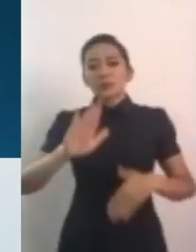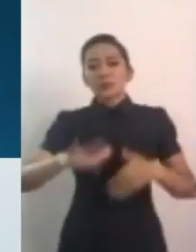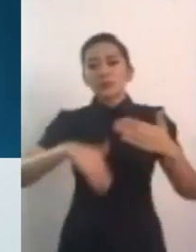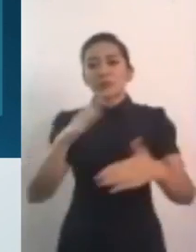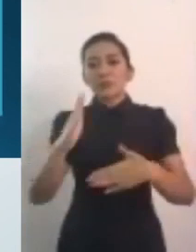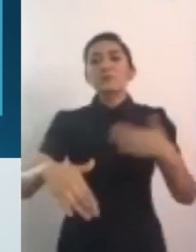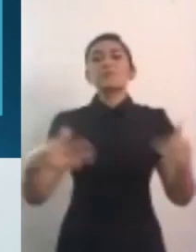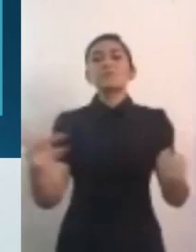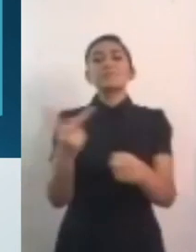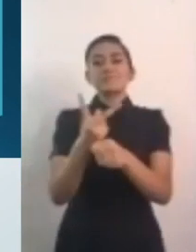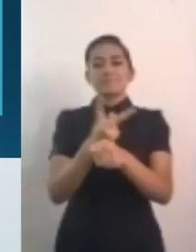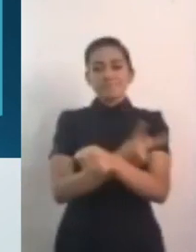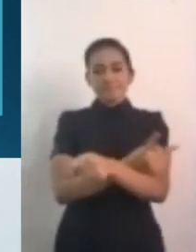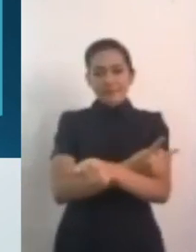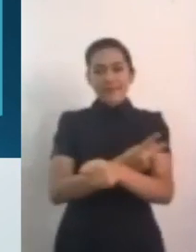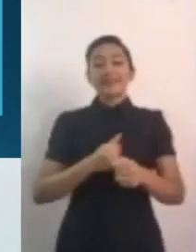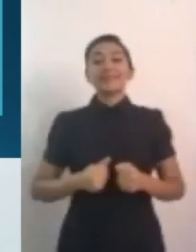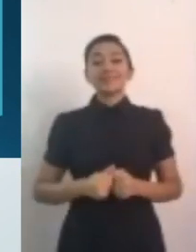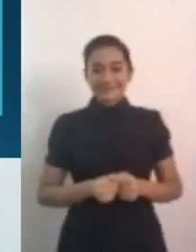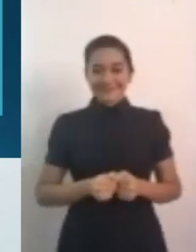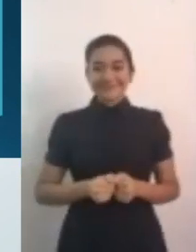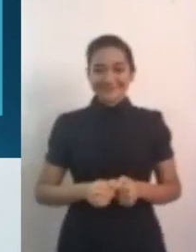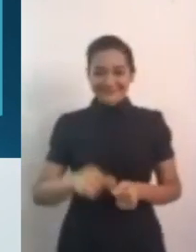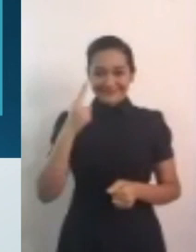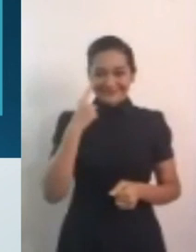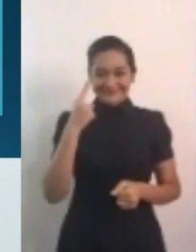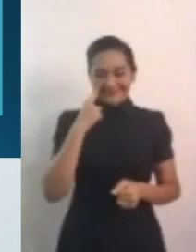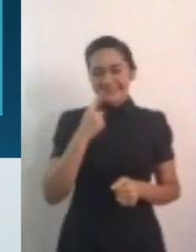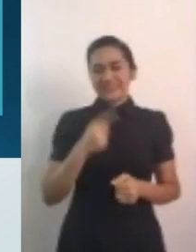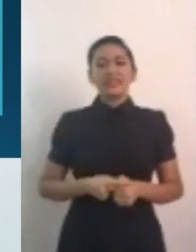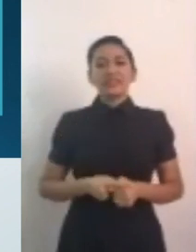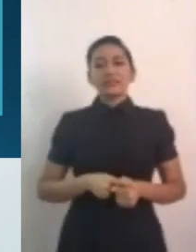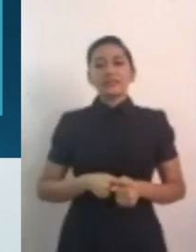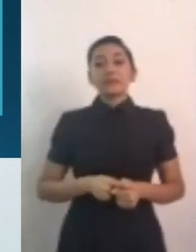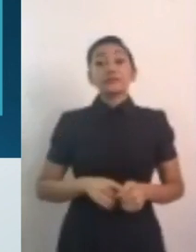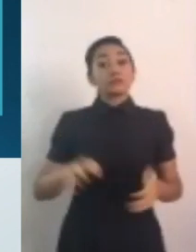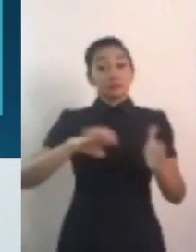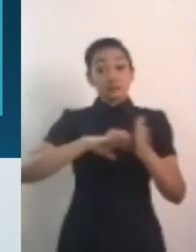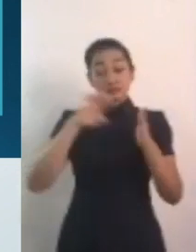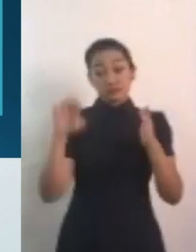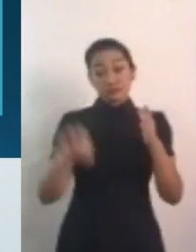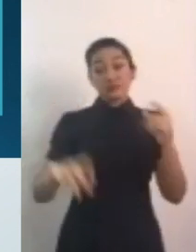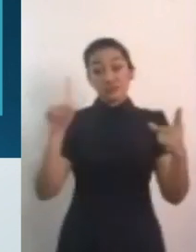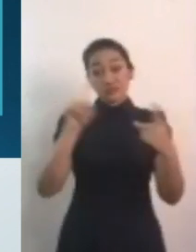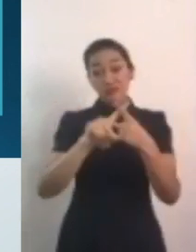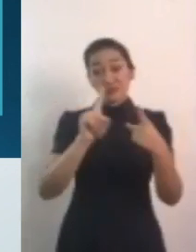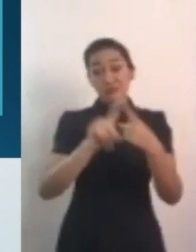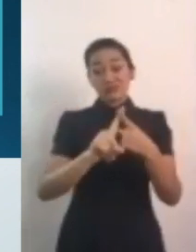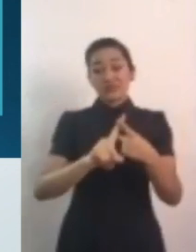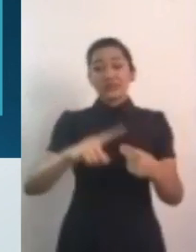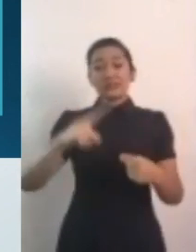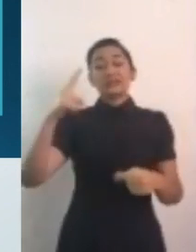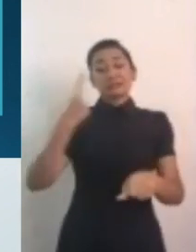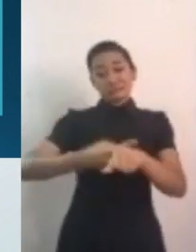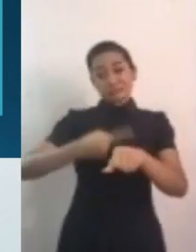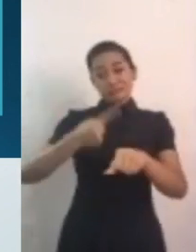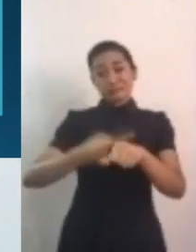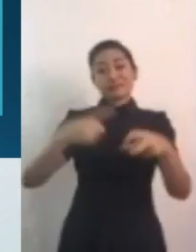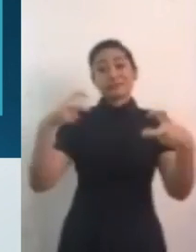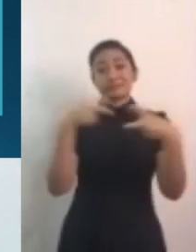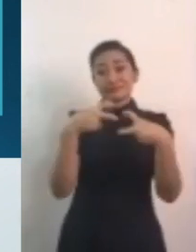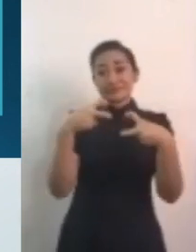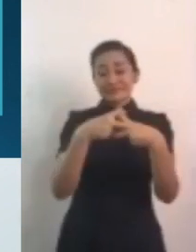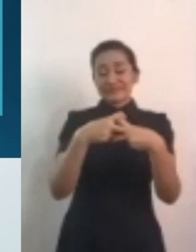diapositiva 11 algunas de estas consecuencias. Las consecuencias son, para empezar, estrés y agotamiento. Hay